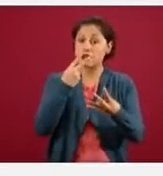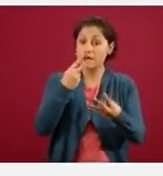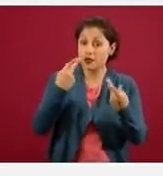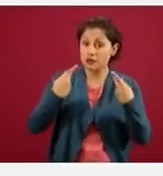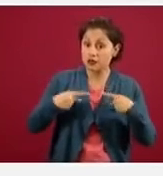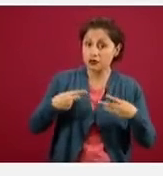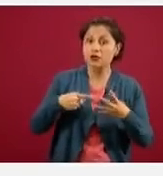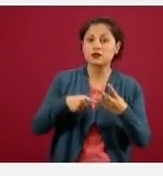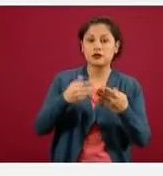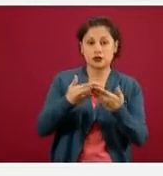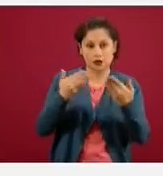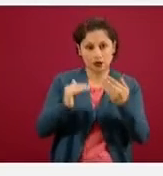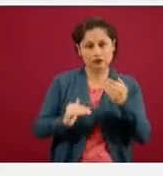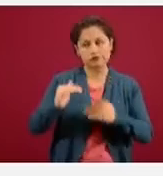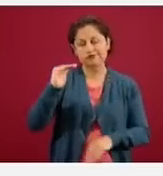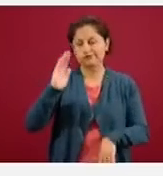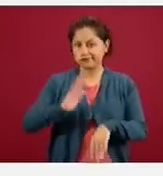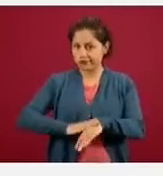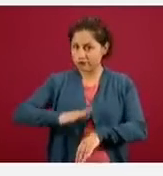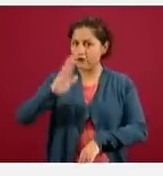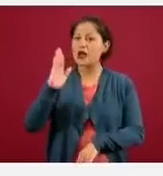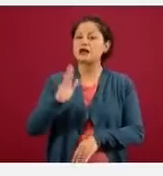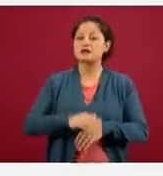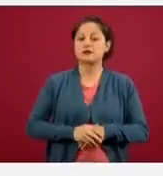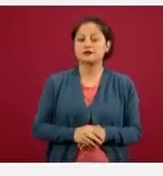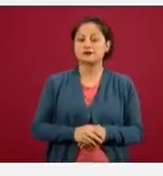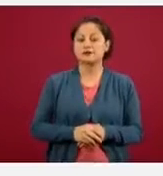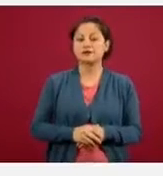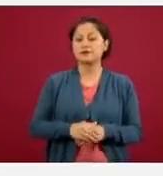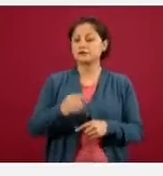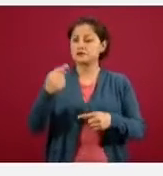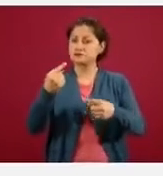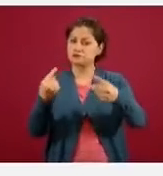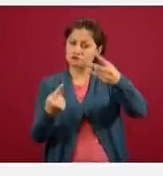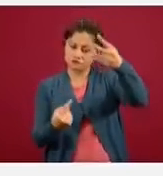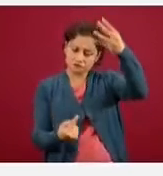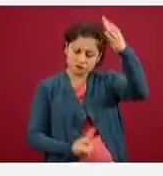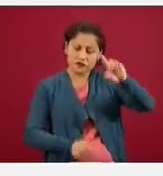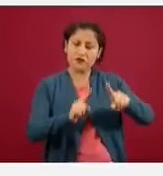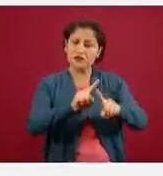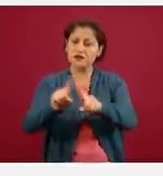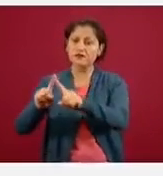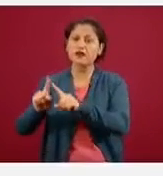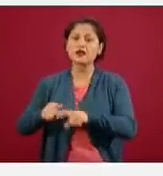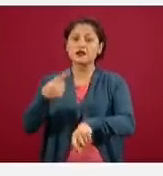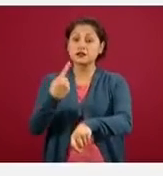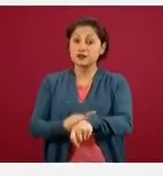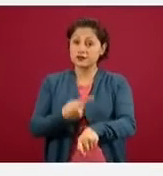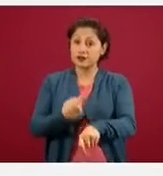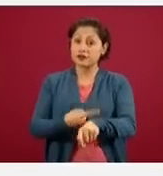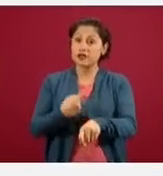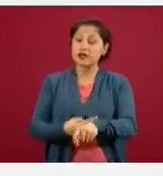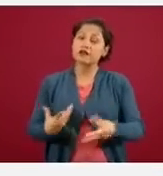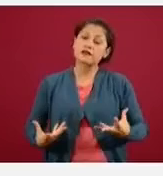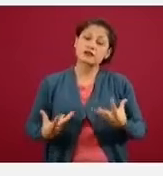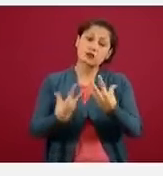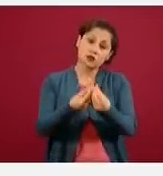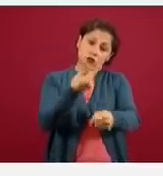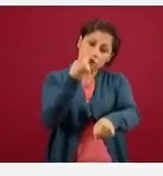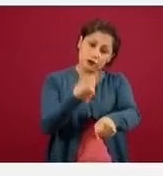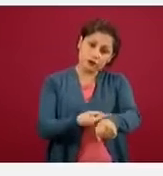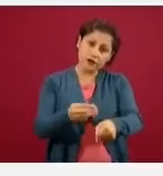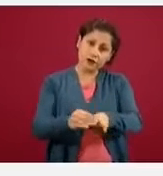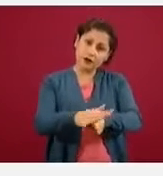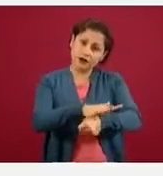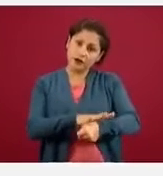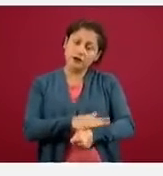un 11,72, y bueno, todas las demás enfermedades que en su momento se han estado presentando en los